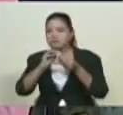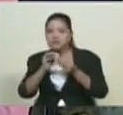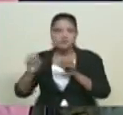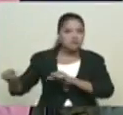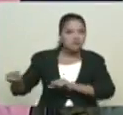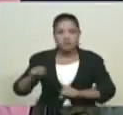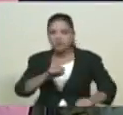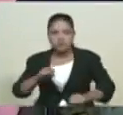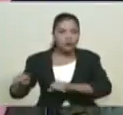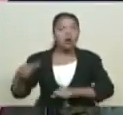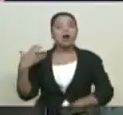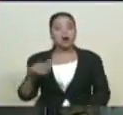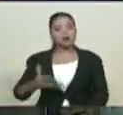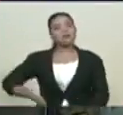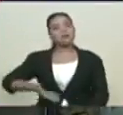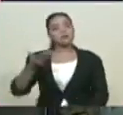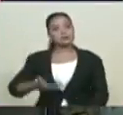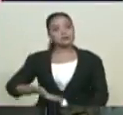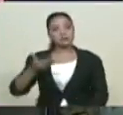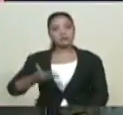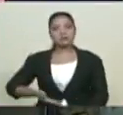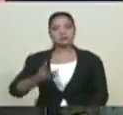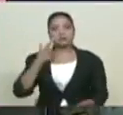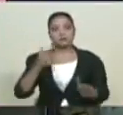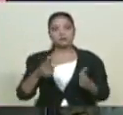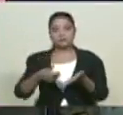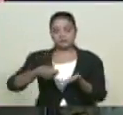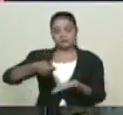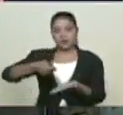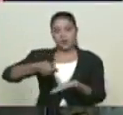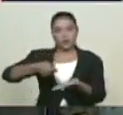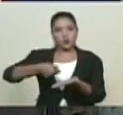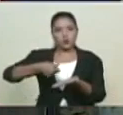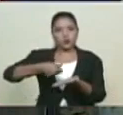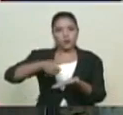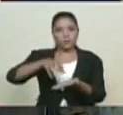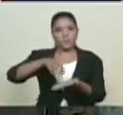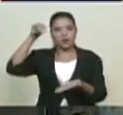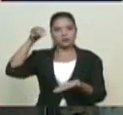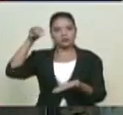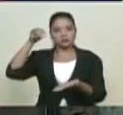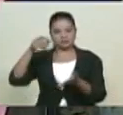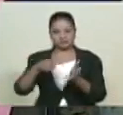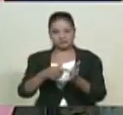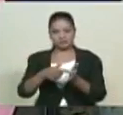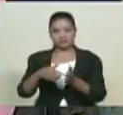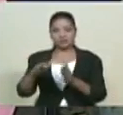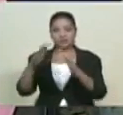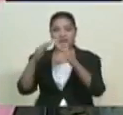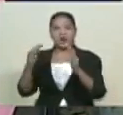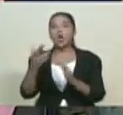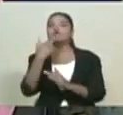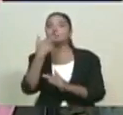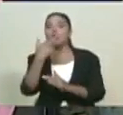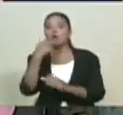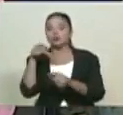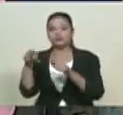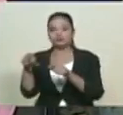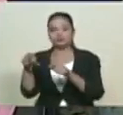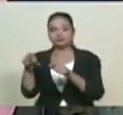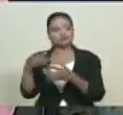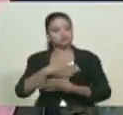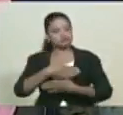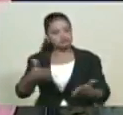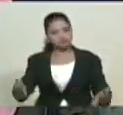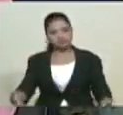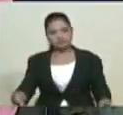es muy importante que se lea en el centro de votación el código, en las afueras del centro de votación, en los puntos tricolor